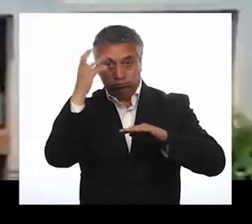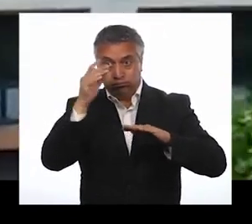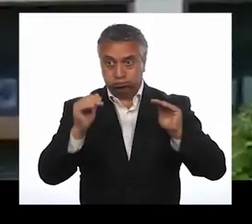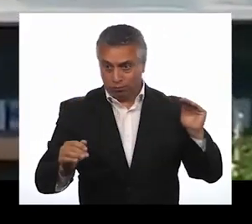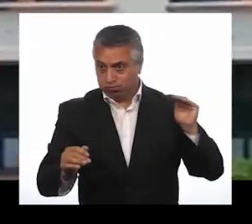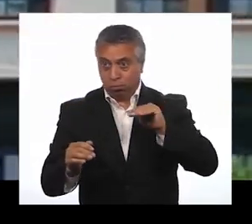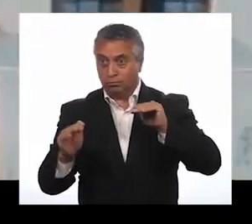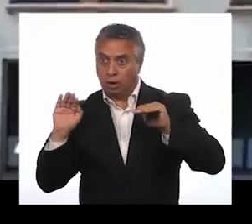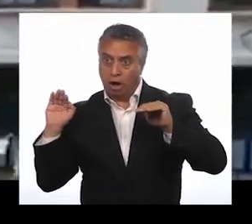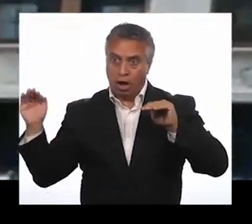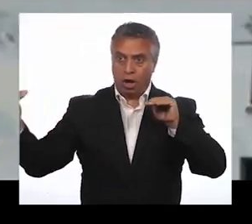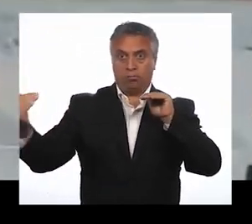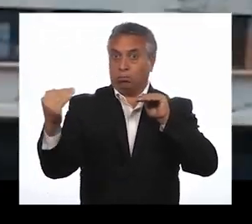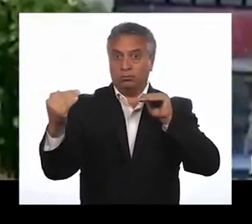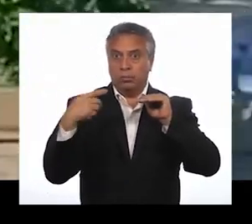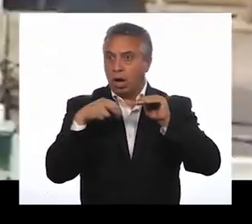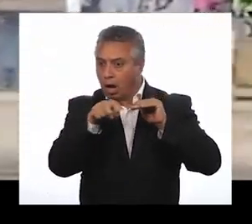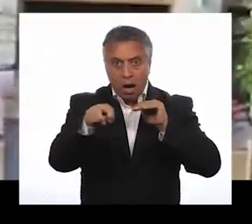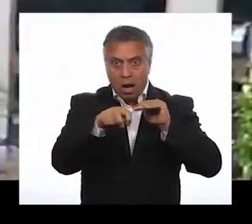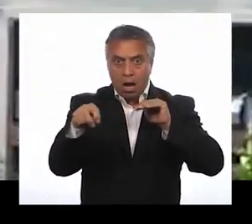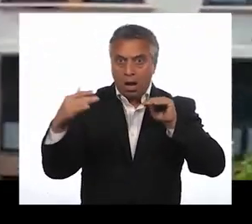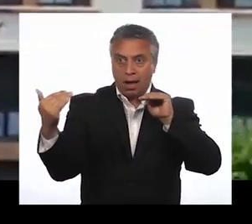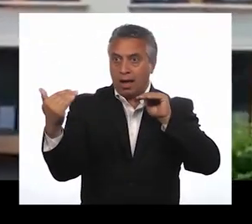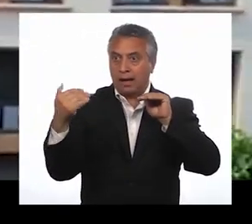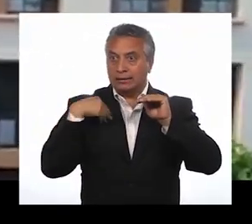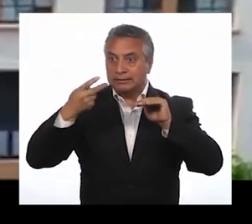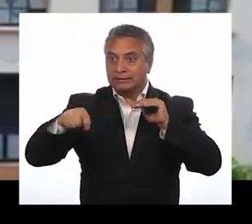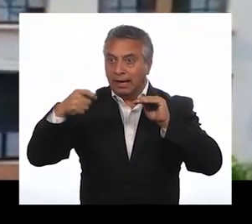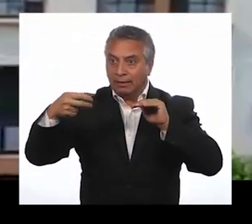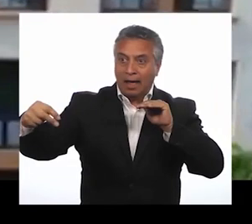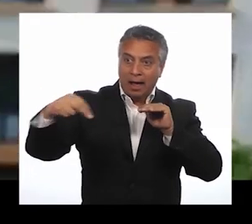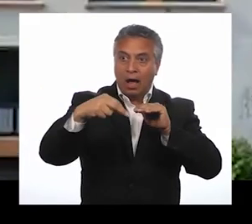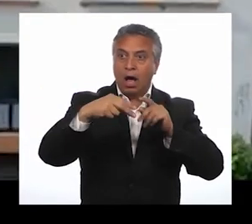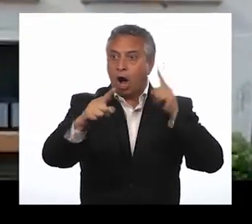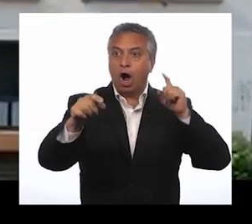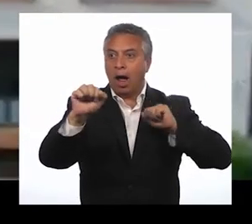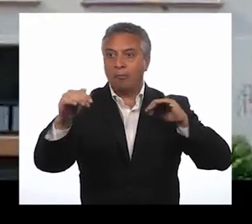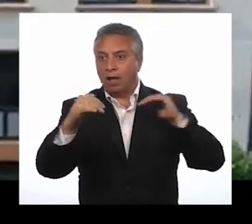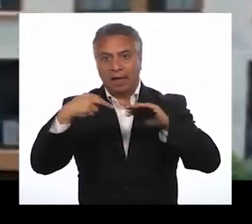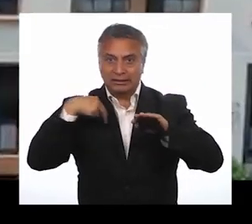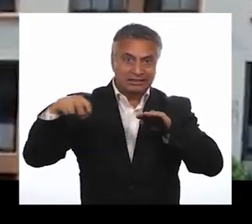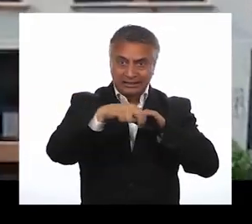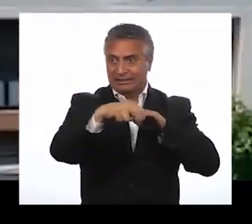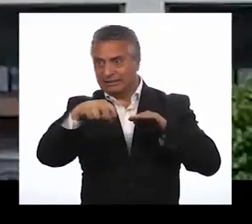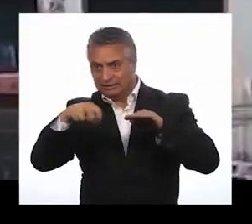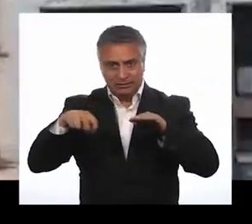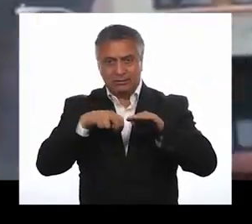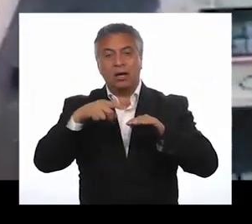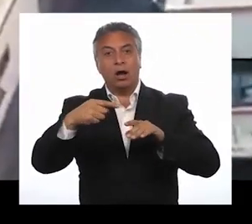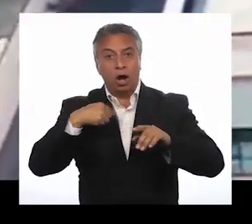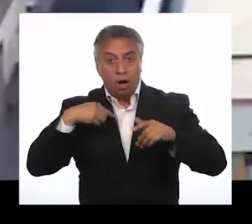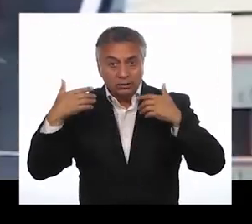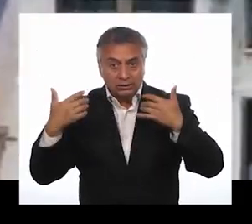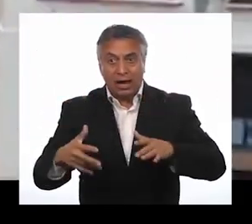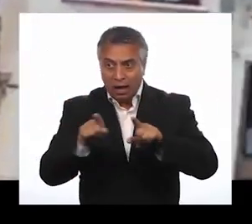que me tapó la pasada. Intenté devolverme y ahí fue cuando llegó la otra camioneta. Cuando me di vuelta de